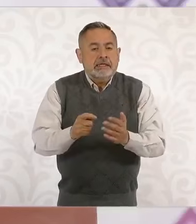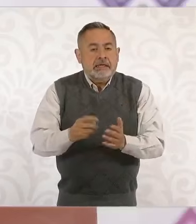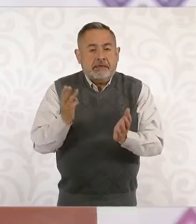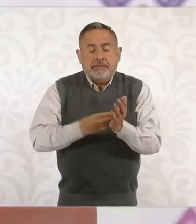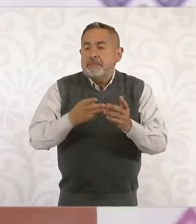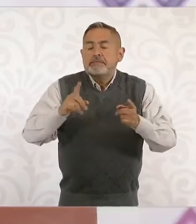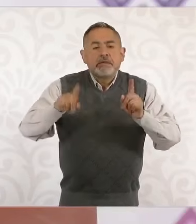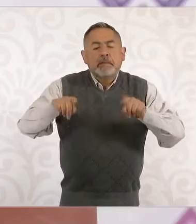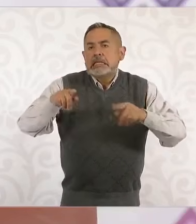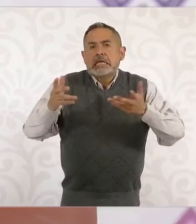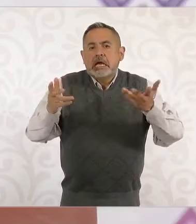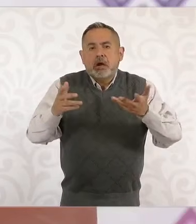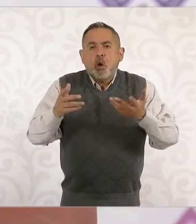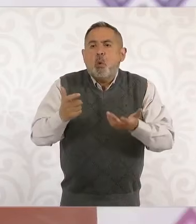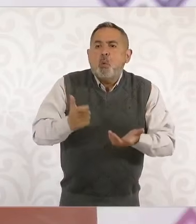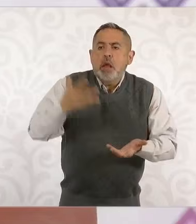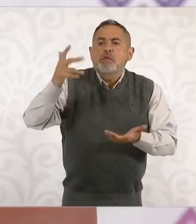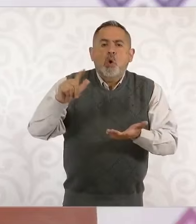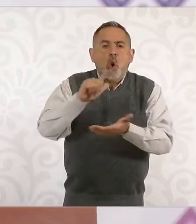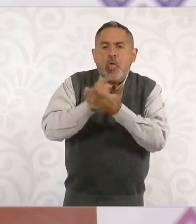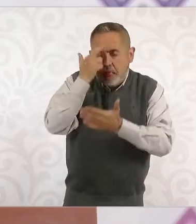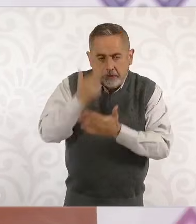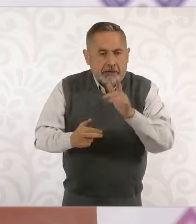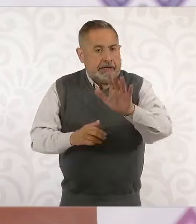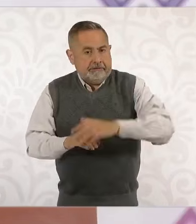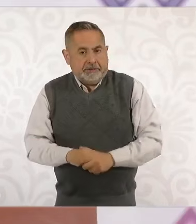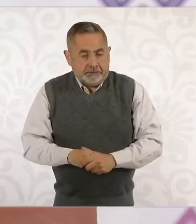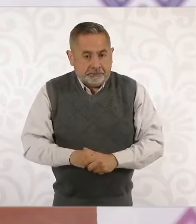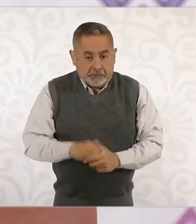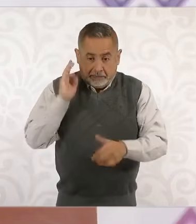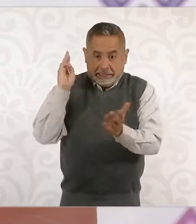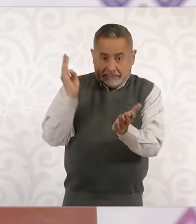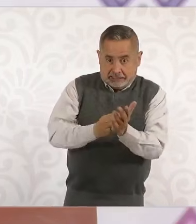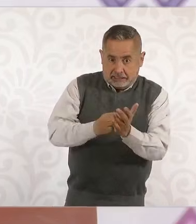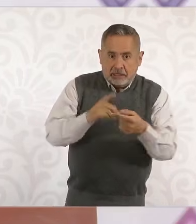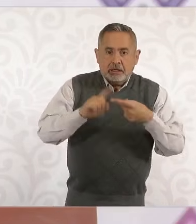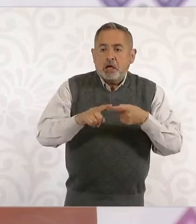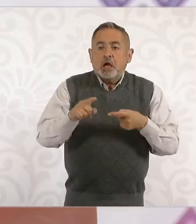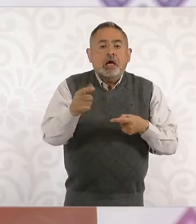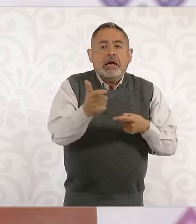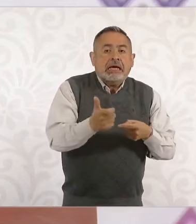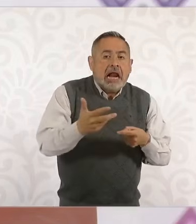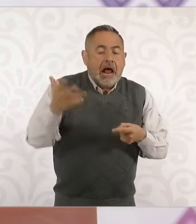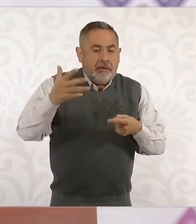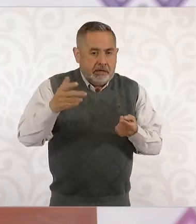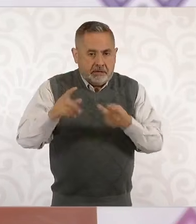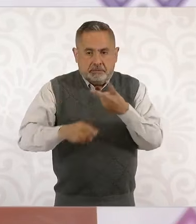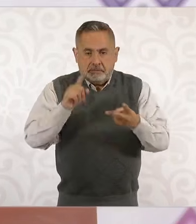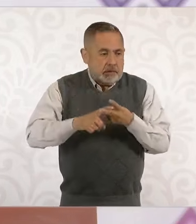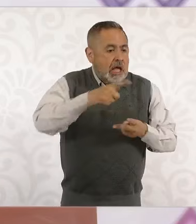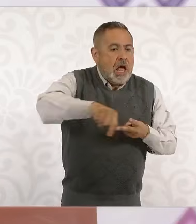depende del daño. Los criterios que se consideran para las sanciones son gravedad en la infracción, daños o